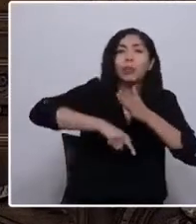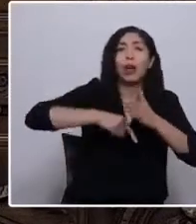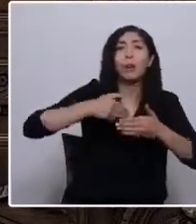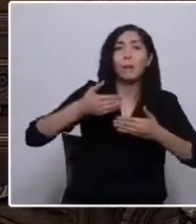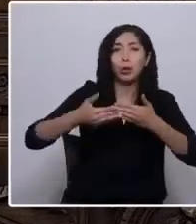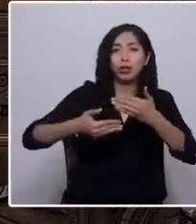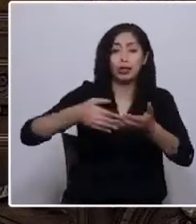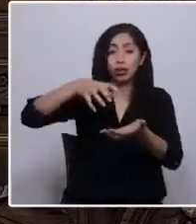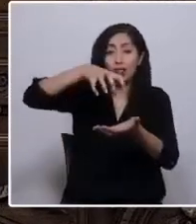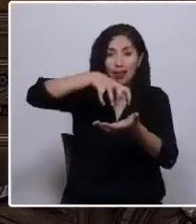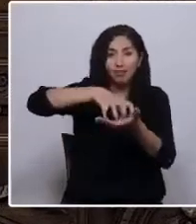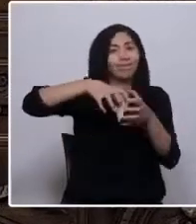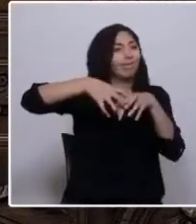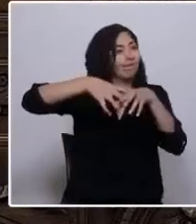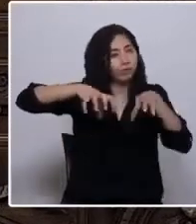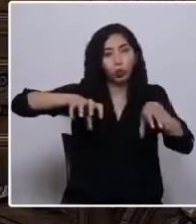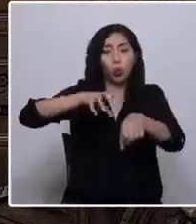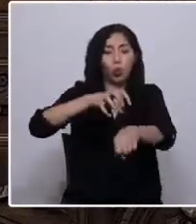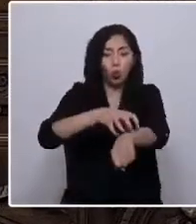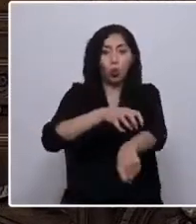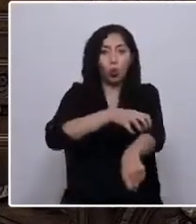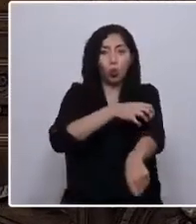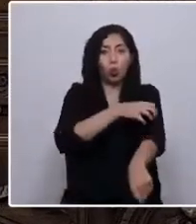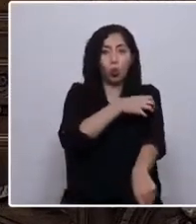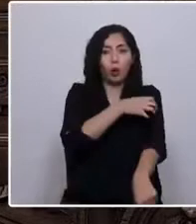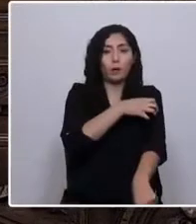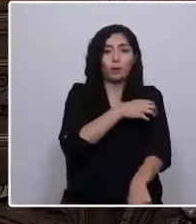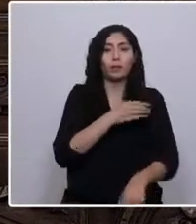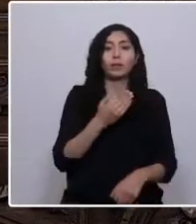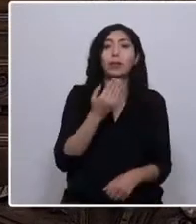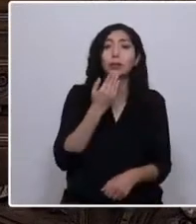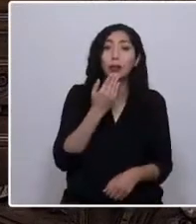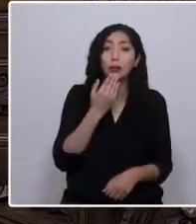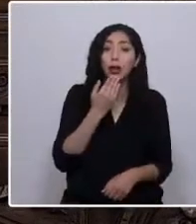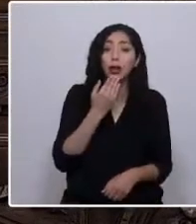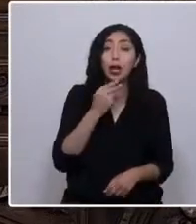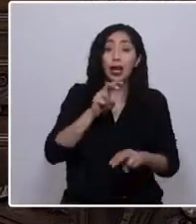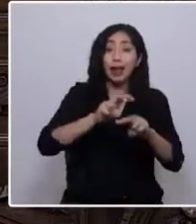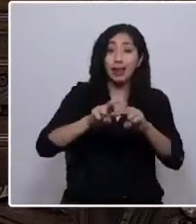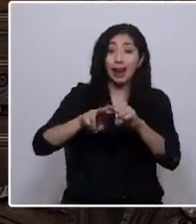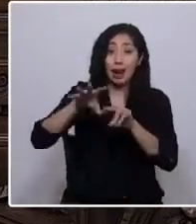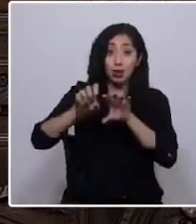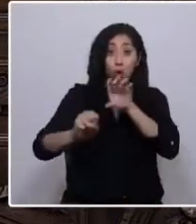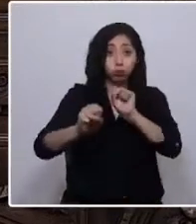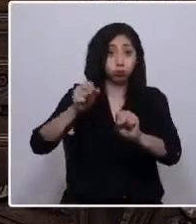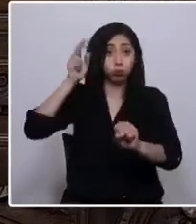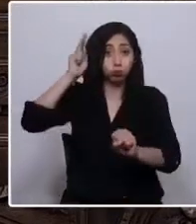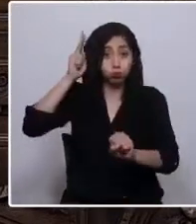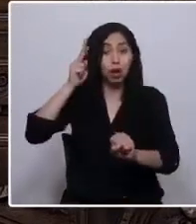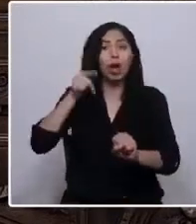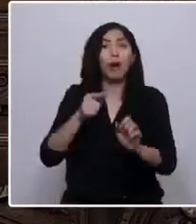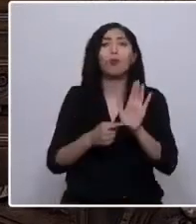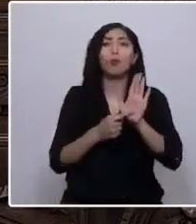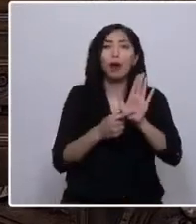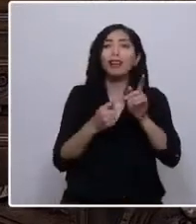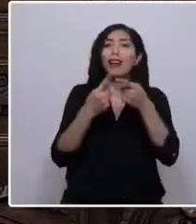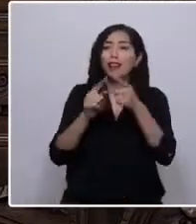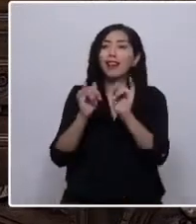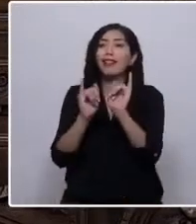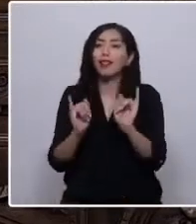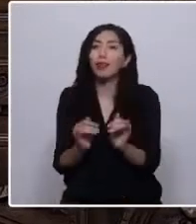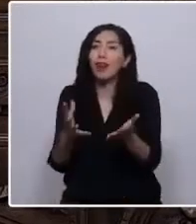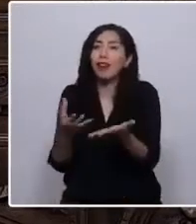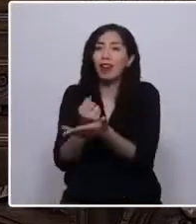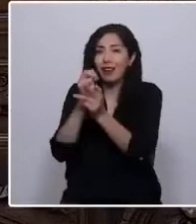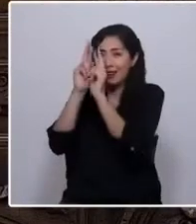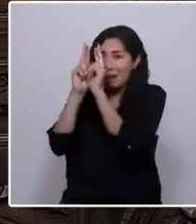de descentralización. La asistencia de escaños reservados muestra que hay otras formas de alcanzar el respeto y desarrollo de